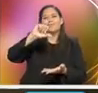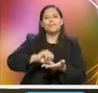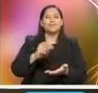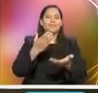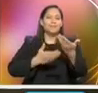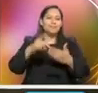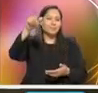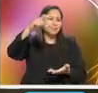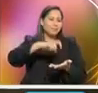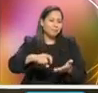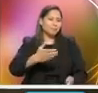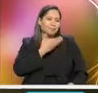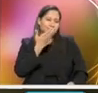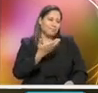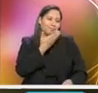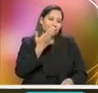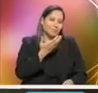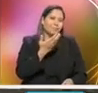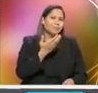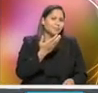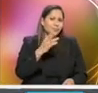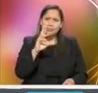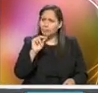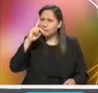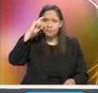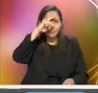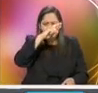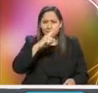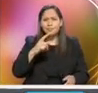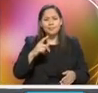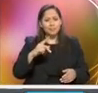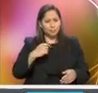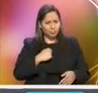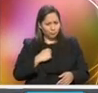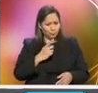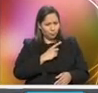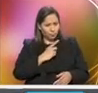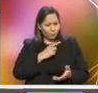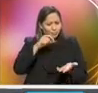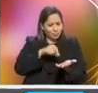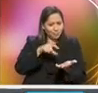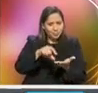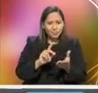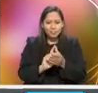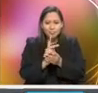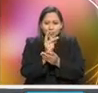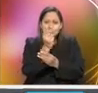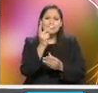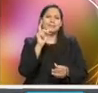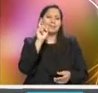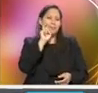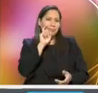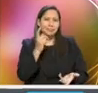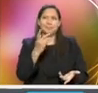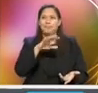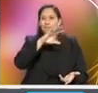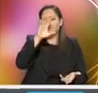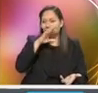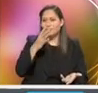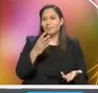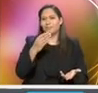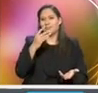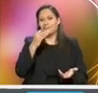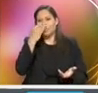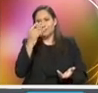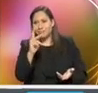supermercado. Y no es tan complicado sembrar y cosechar nuestros tomates, nuestra cebolla, los